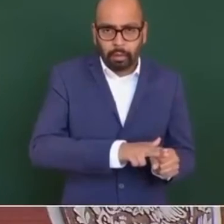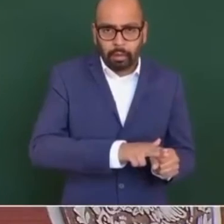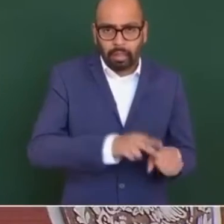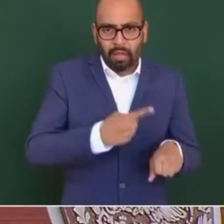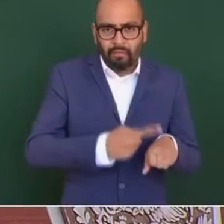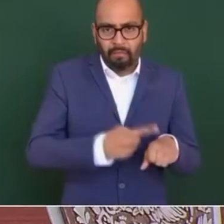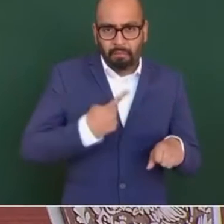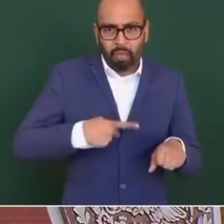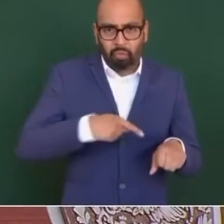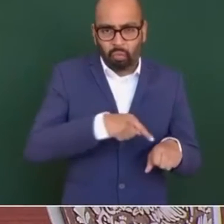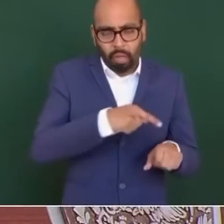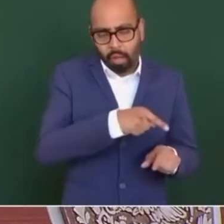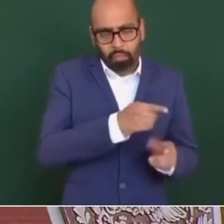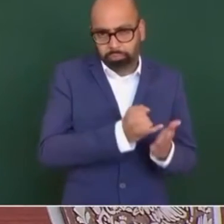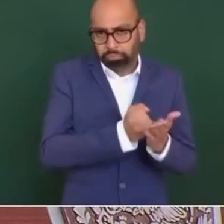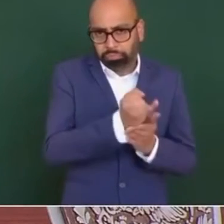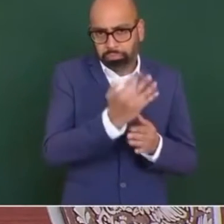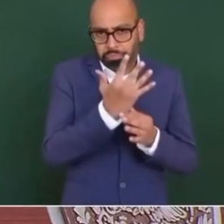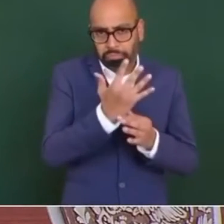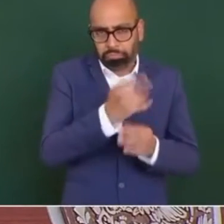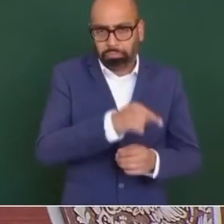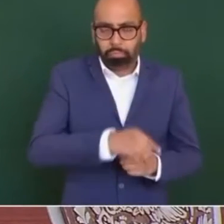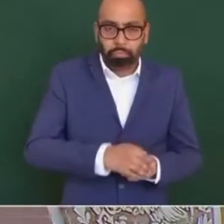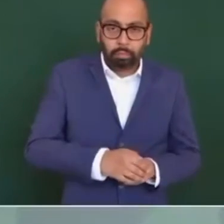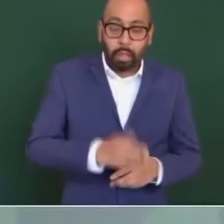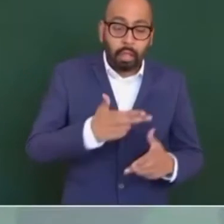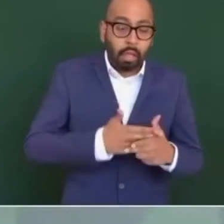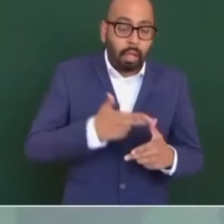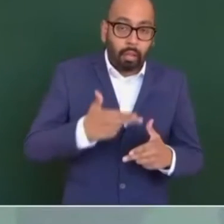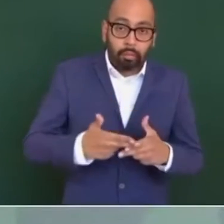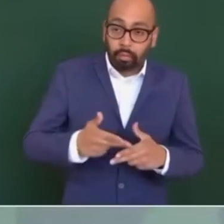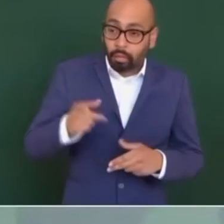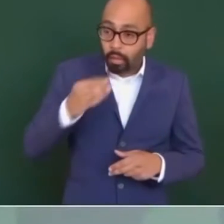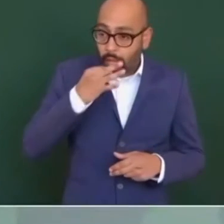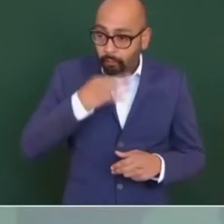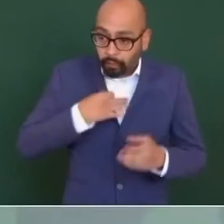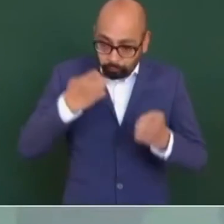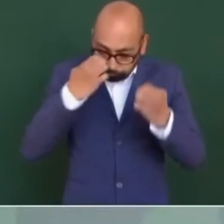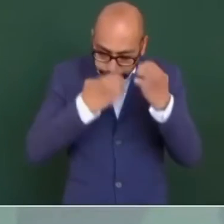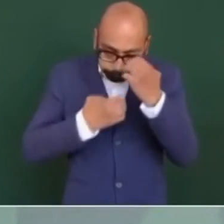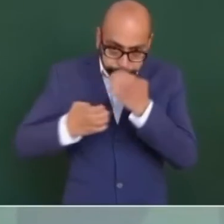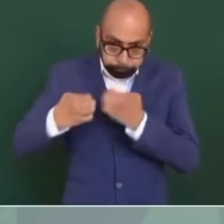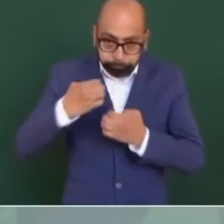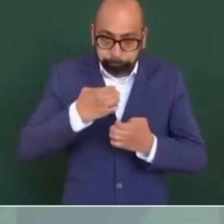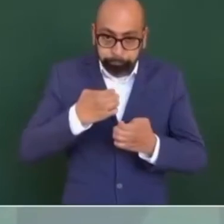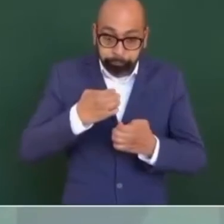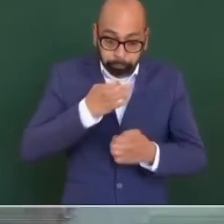hasta tener los resultados de la investigación.